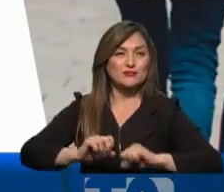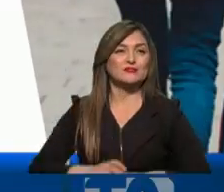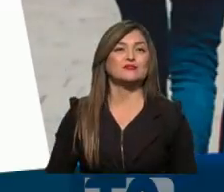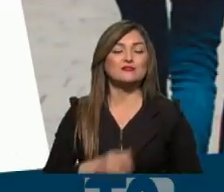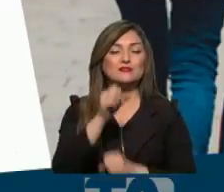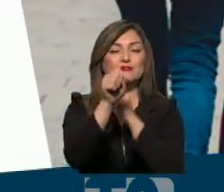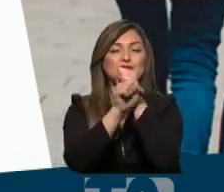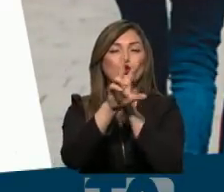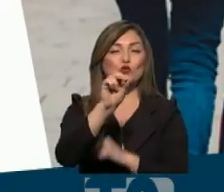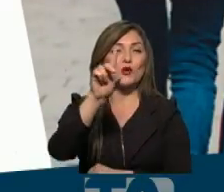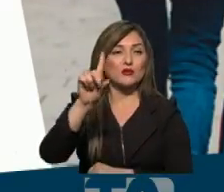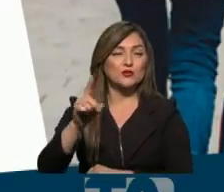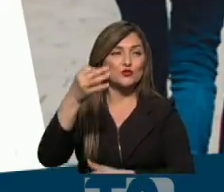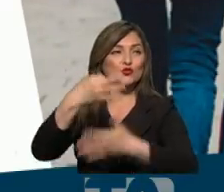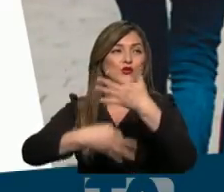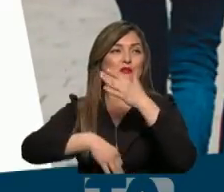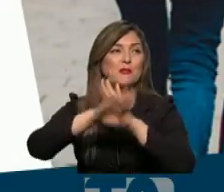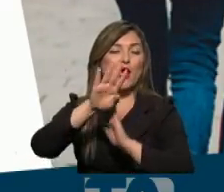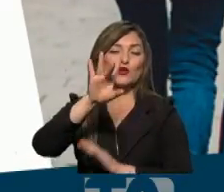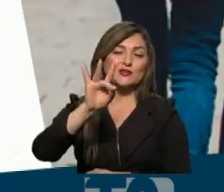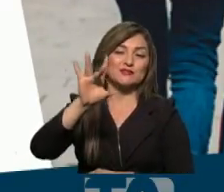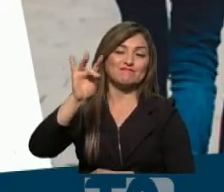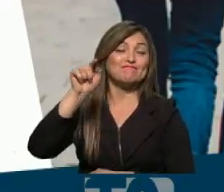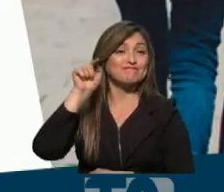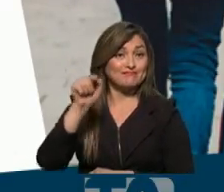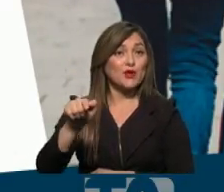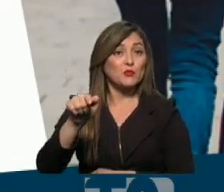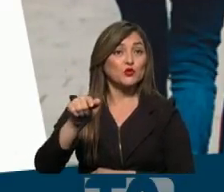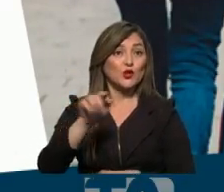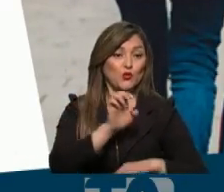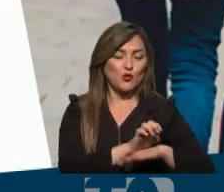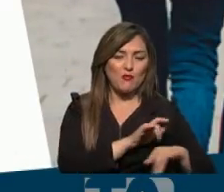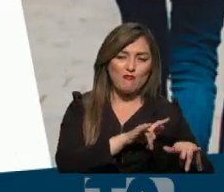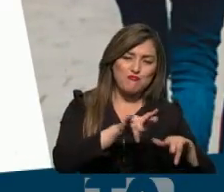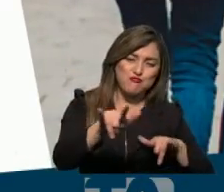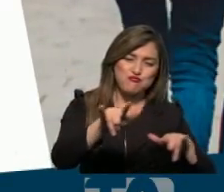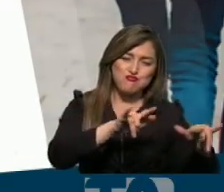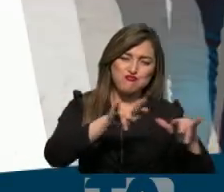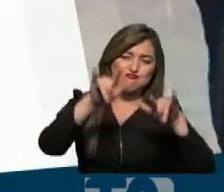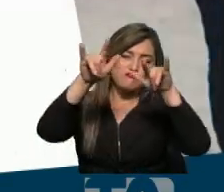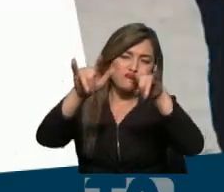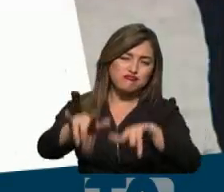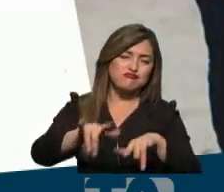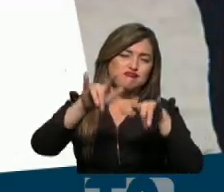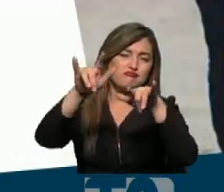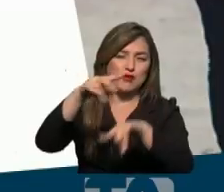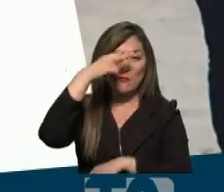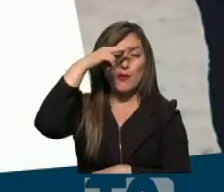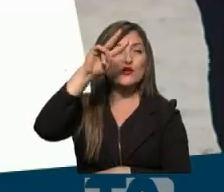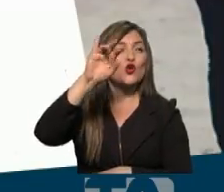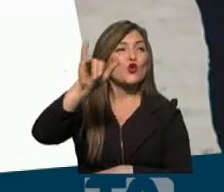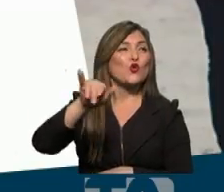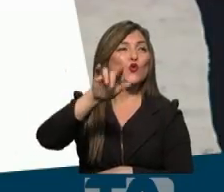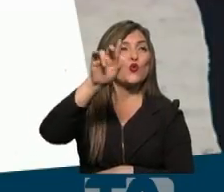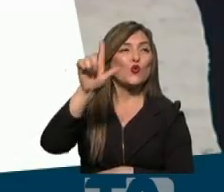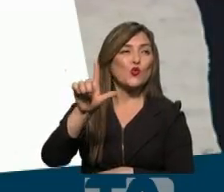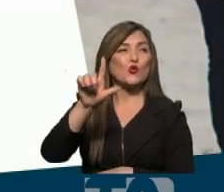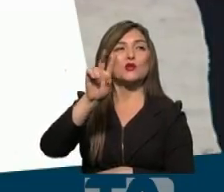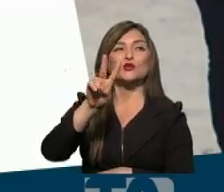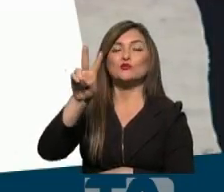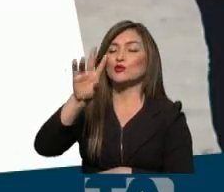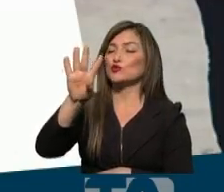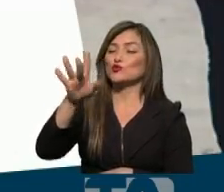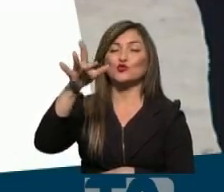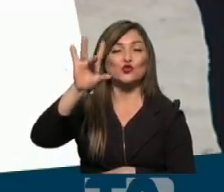va de 2021 se han registrado más de 88.000 salidas desde Ecuador con ese destino. Solo en julio 22.218